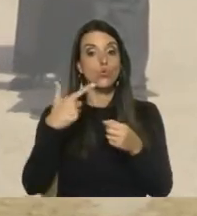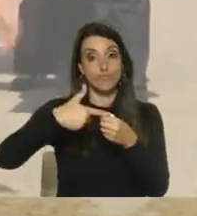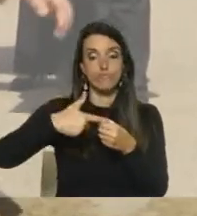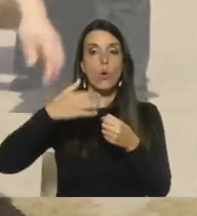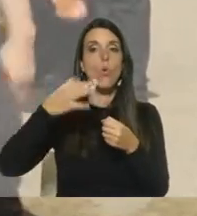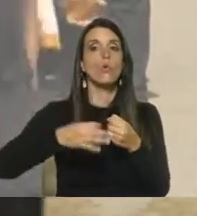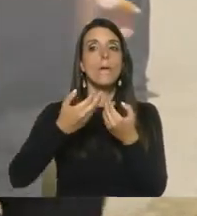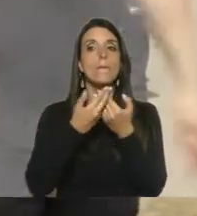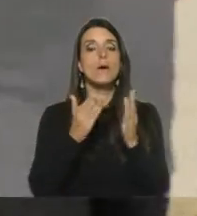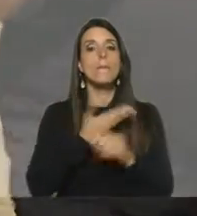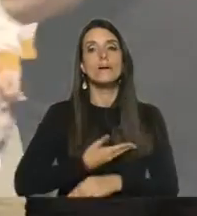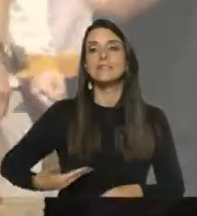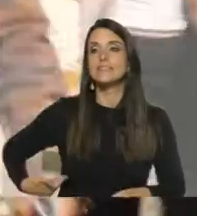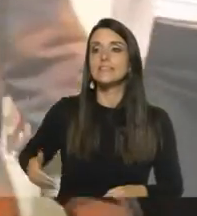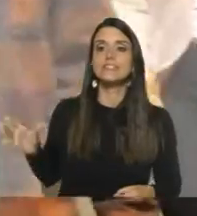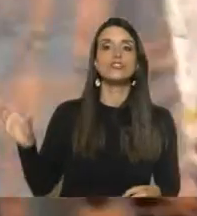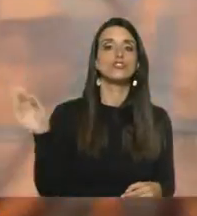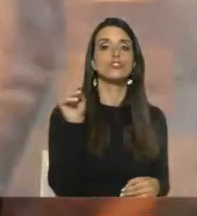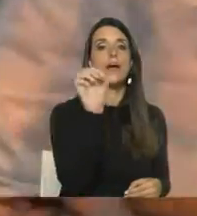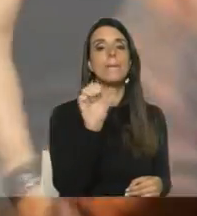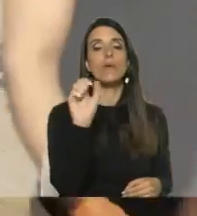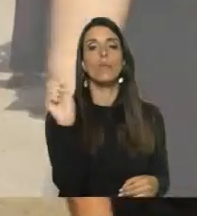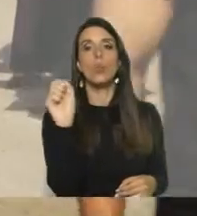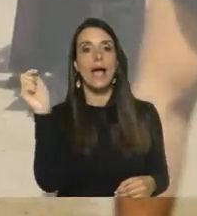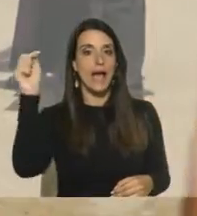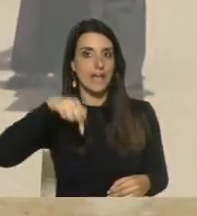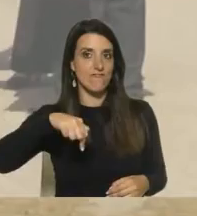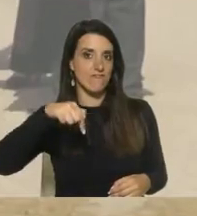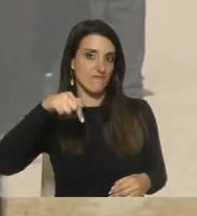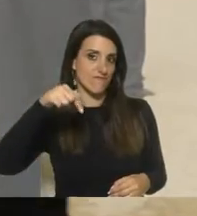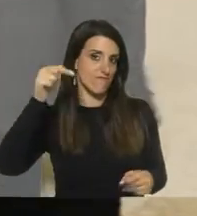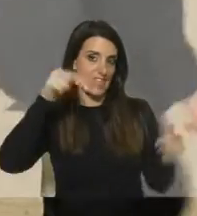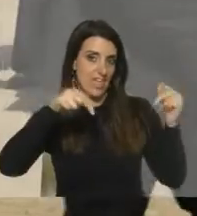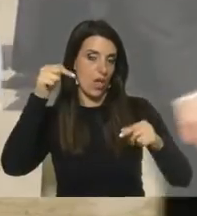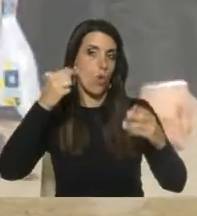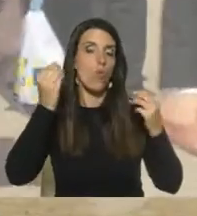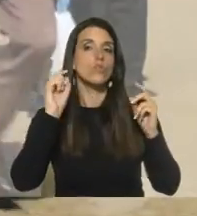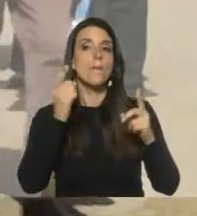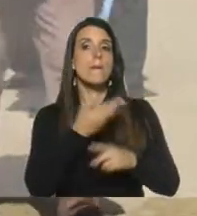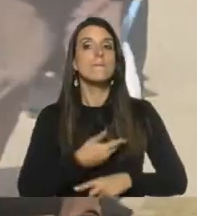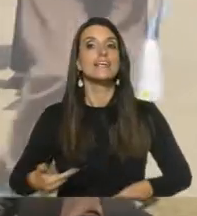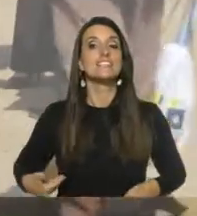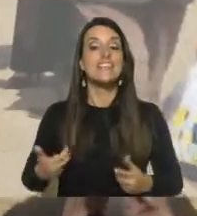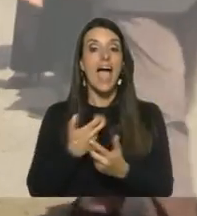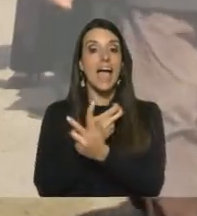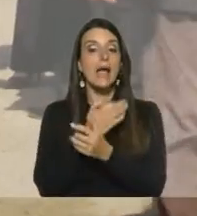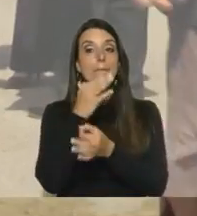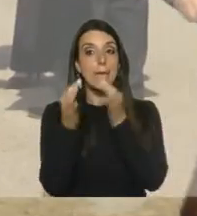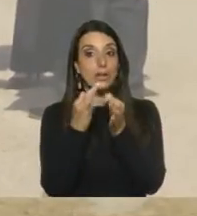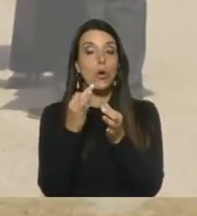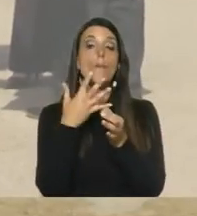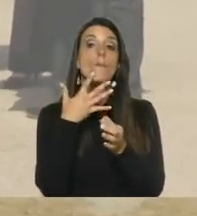inauguración los presidentes de casi todas las empresas públicas de nuestro país, con algunos anuncios del presidente de ANCAP, Alejandro Stepanecic, por